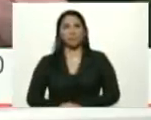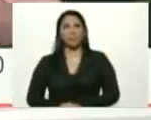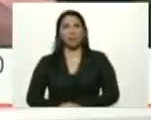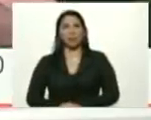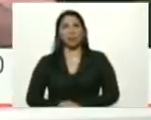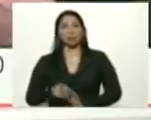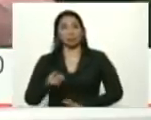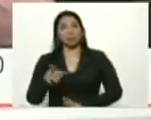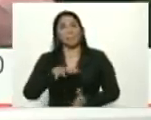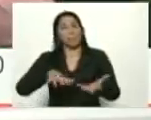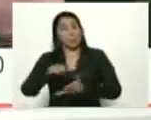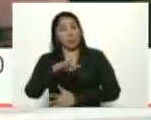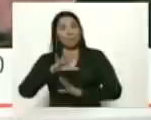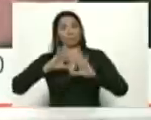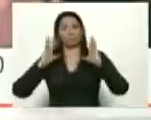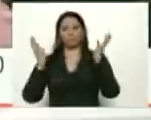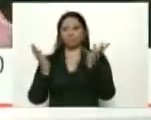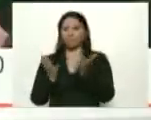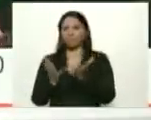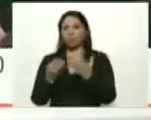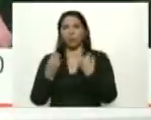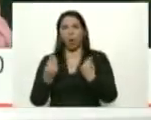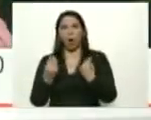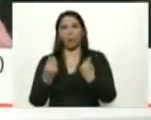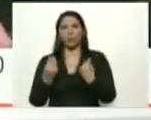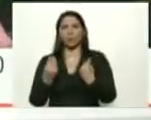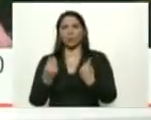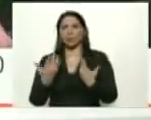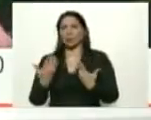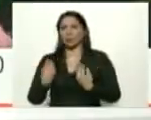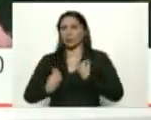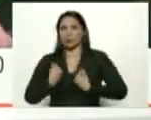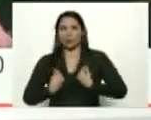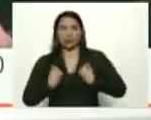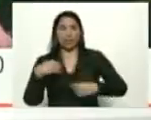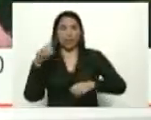mundial de conmoción económica en general.